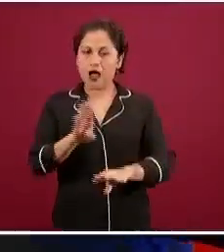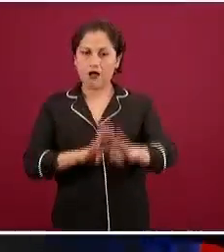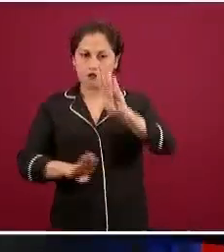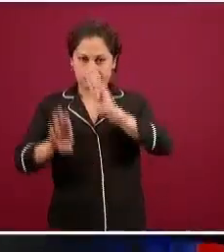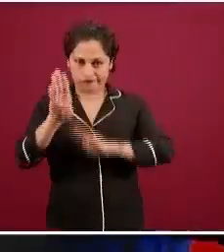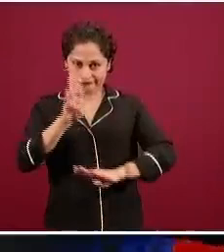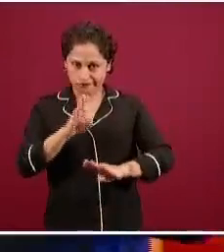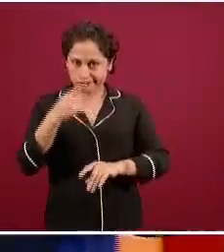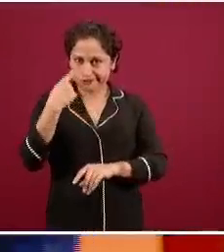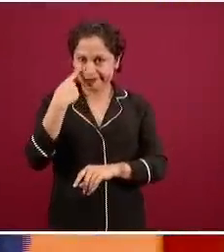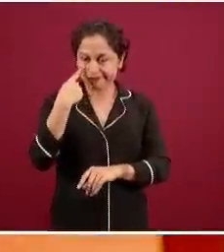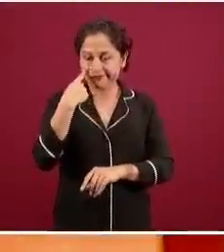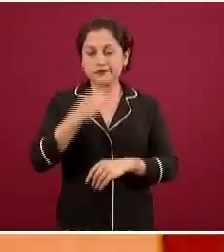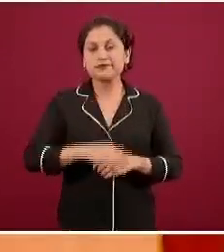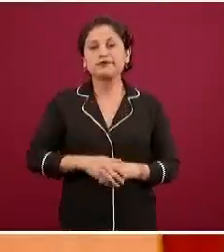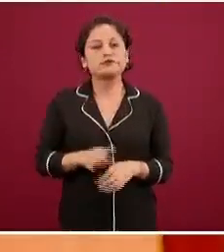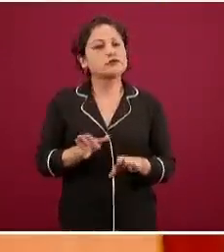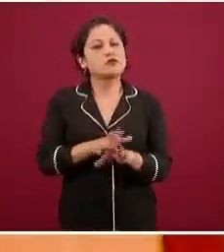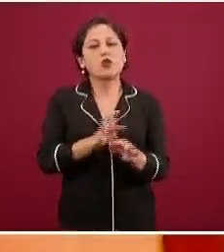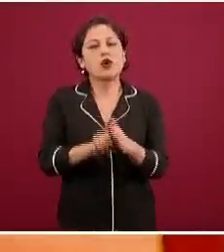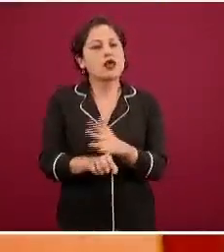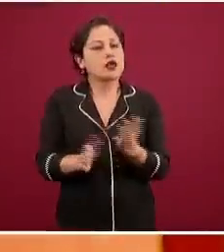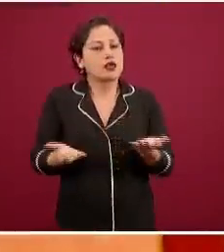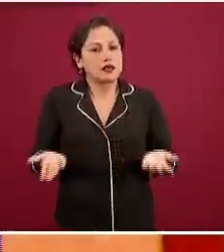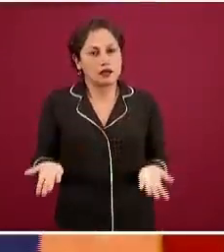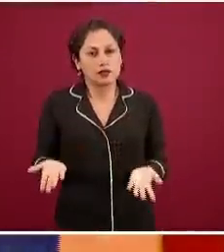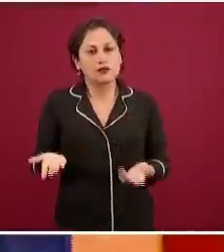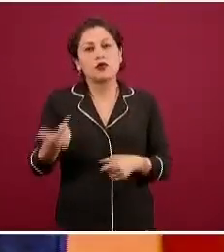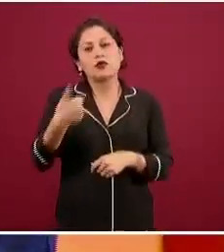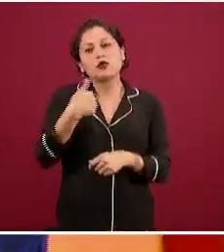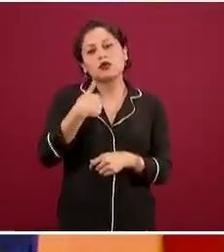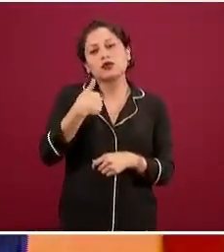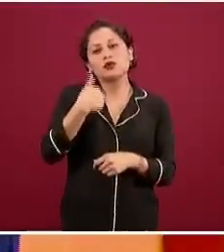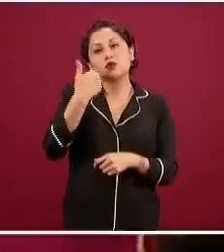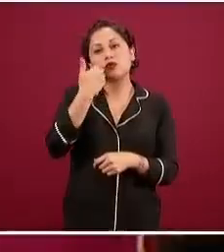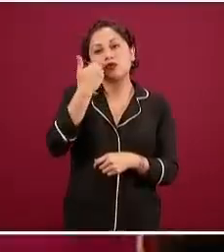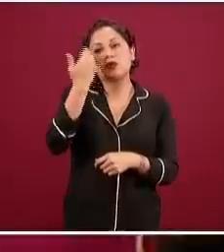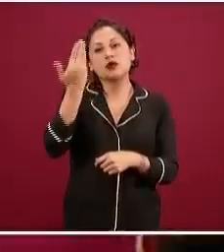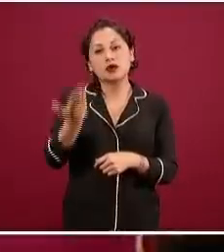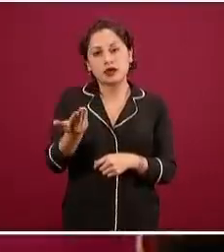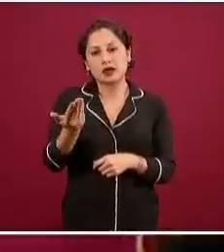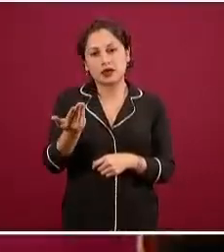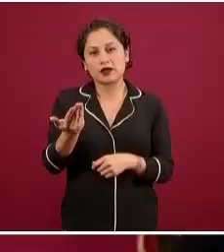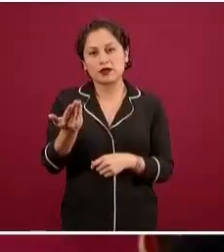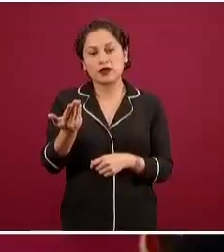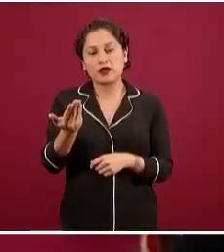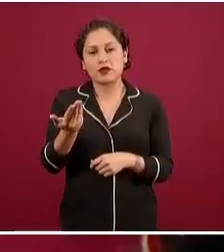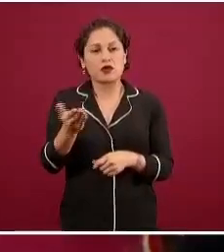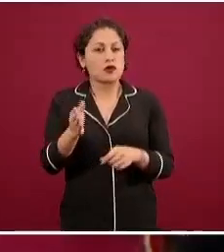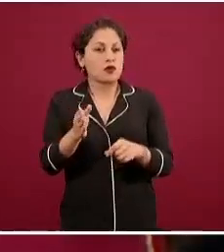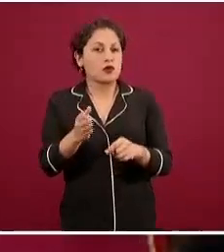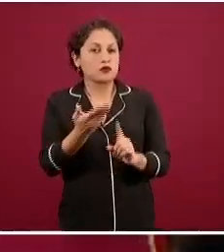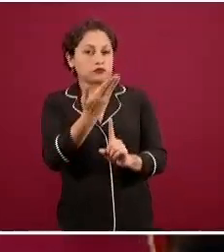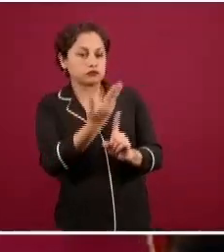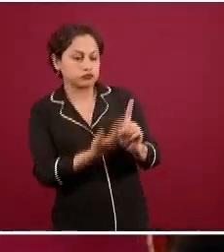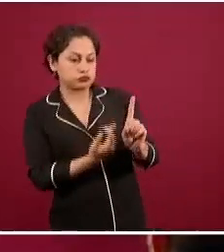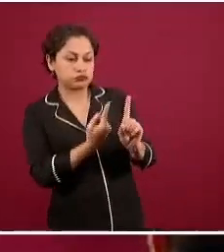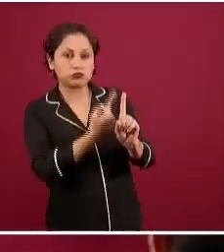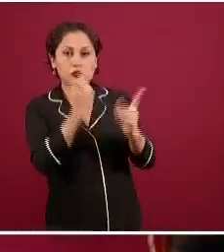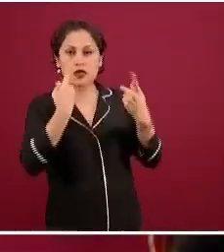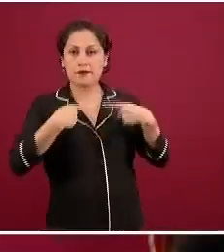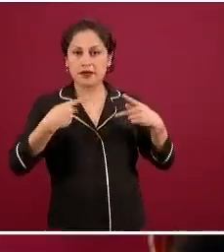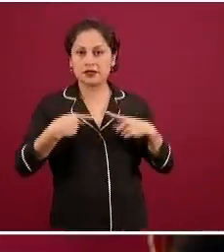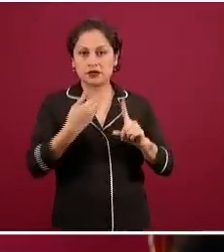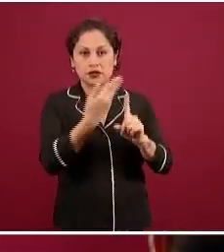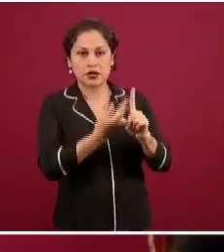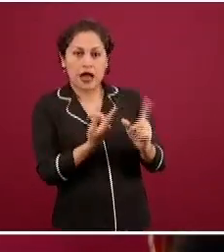saber en una persona cuánta hemoglobina tiene, la hemoglobina es la